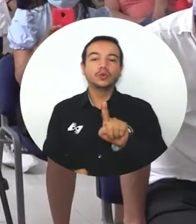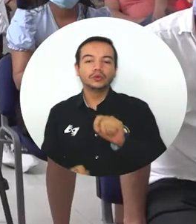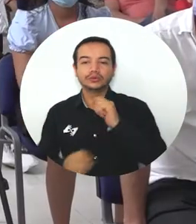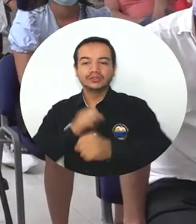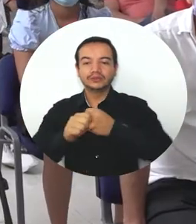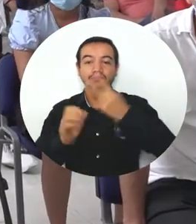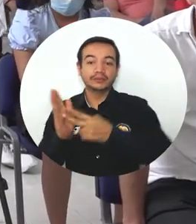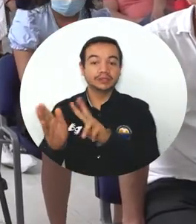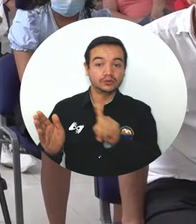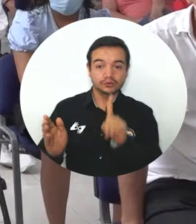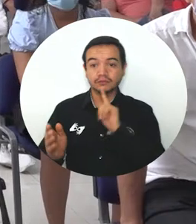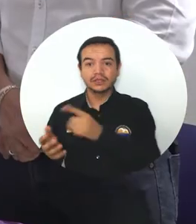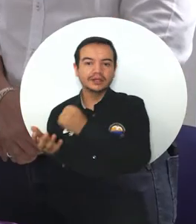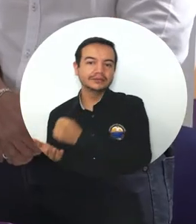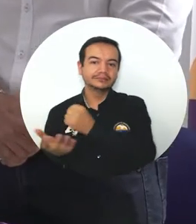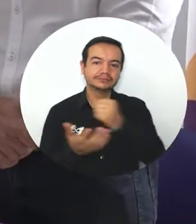alivio económico por valor de